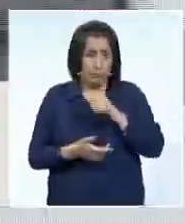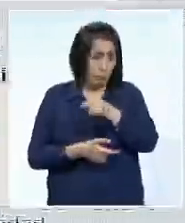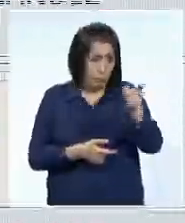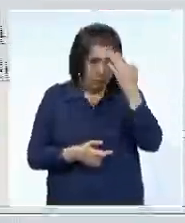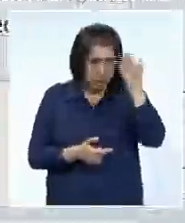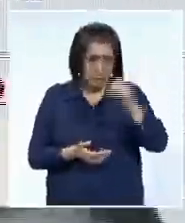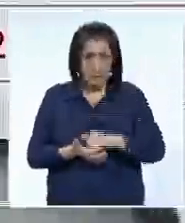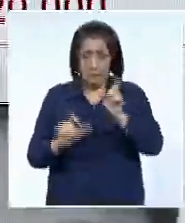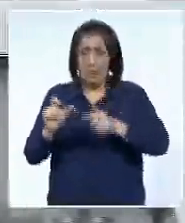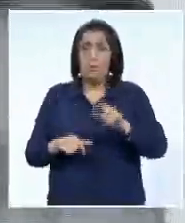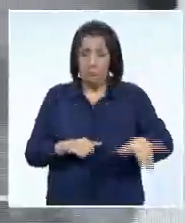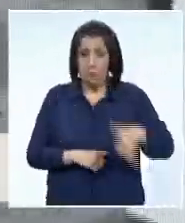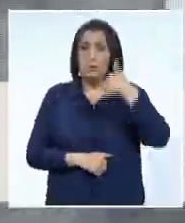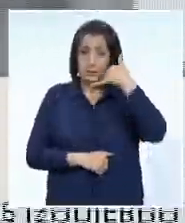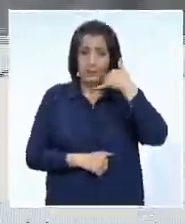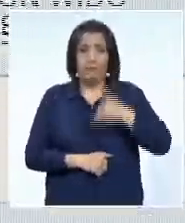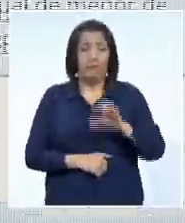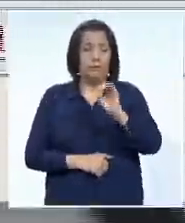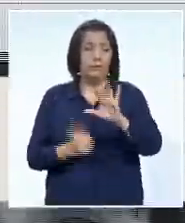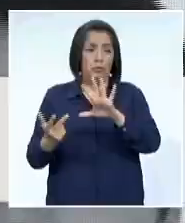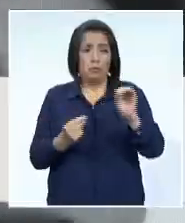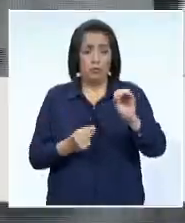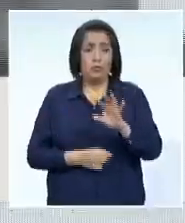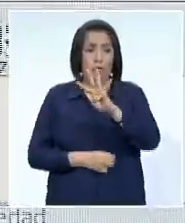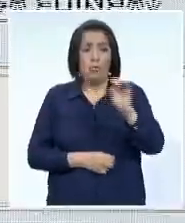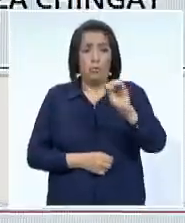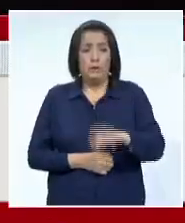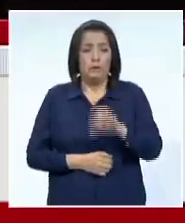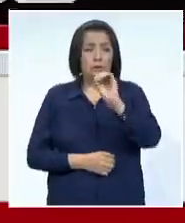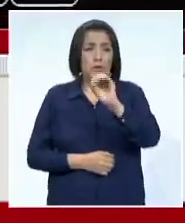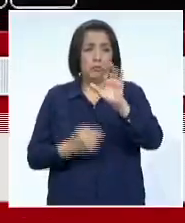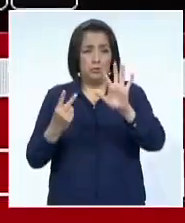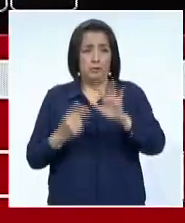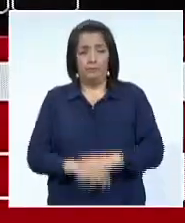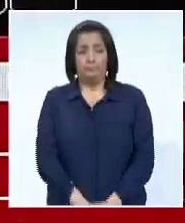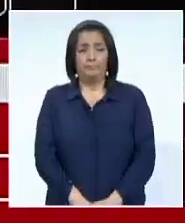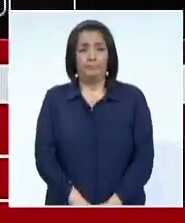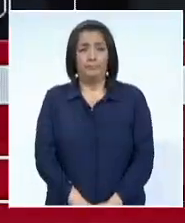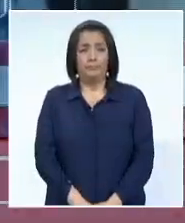alguno de estos sujetos, puede llamar al teléfono 0800 40 007.